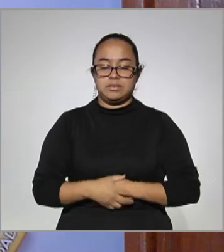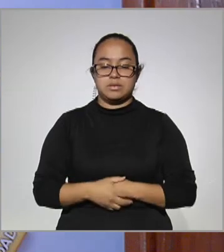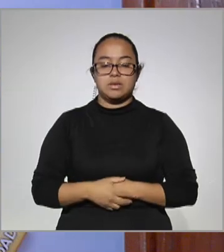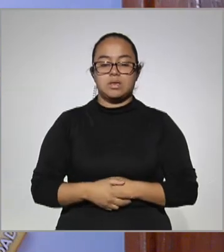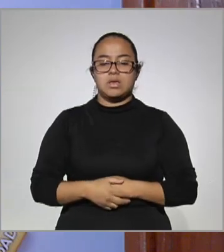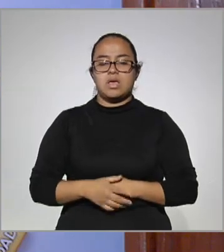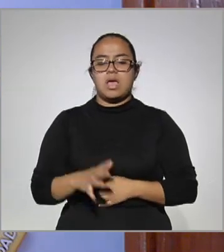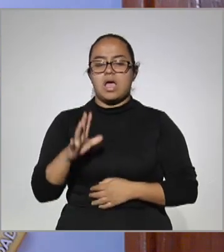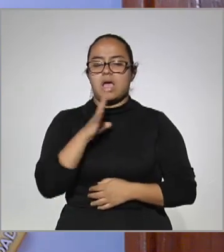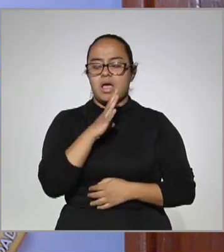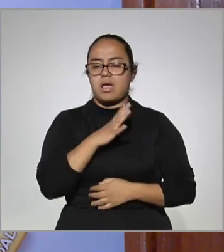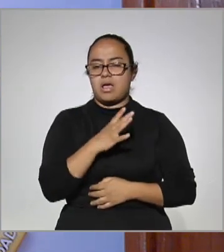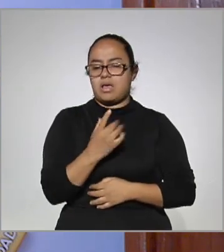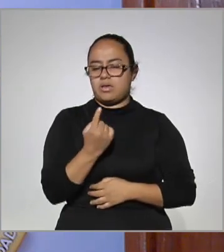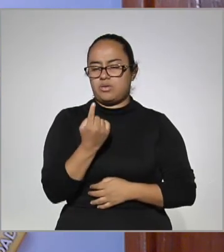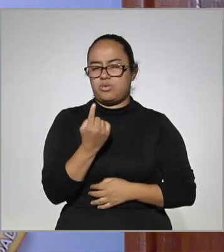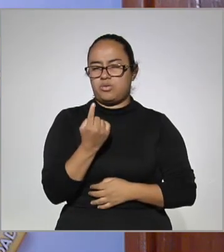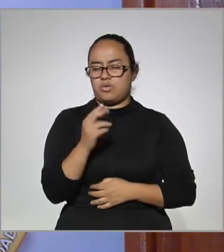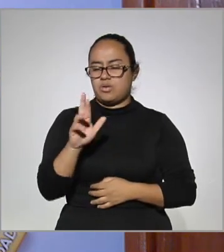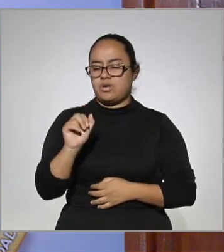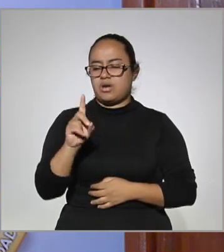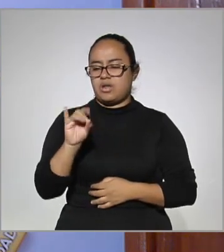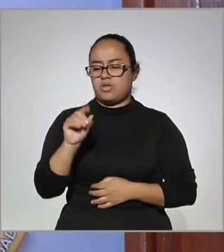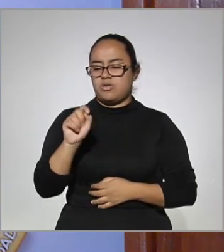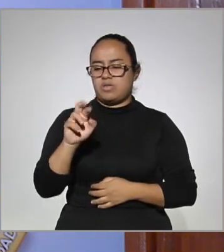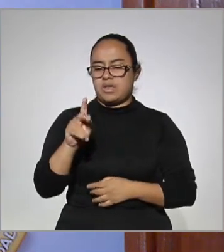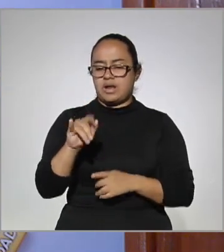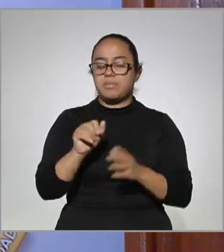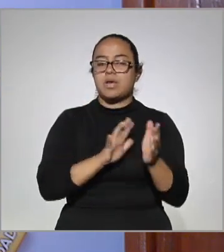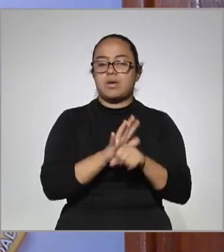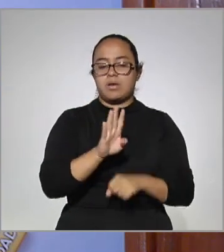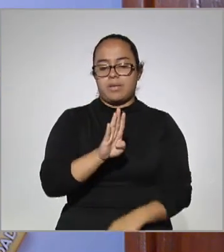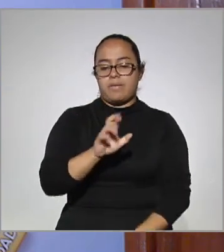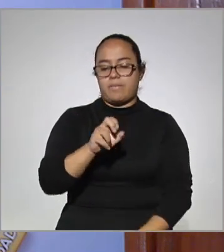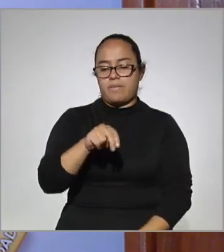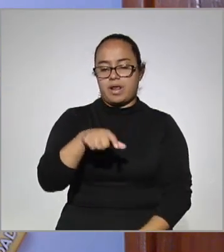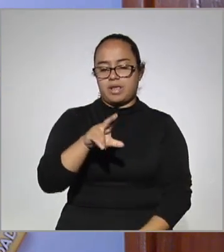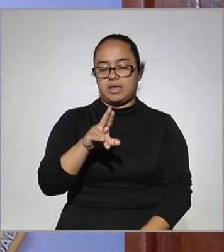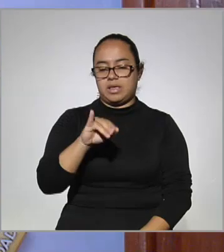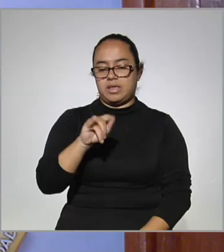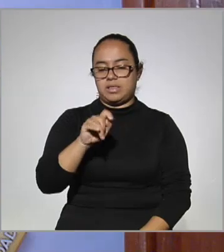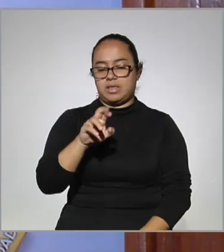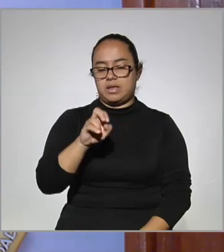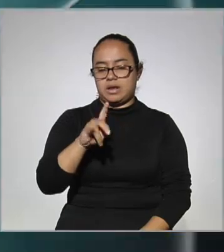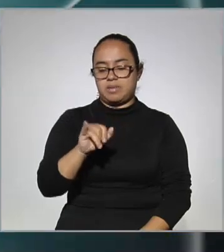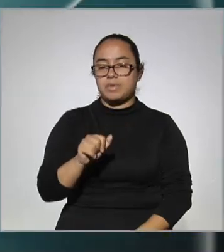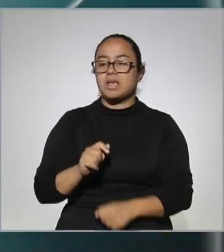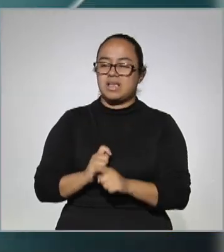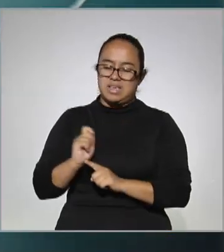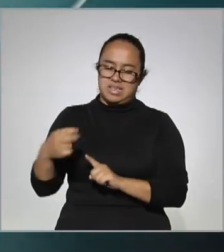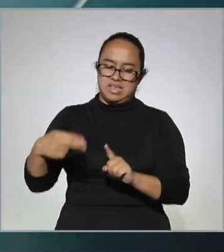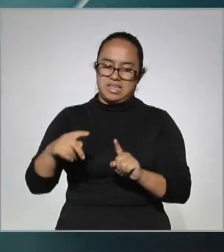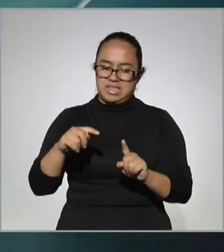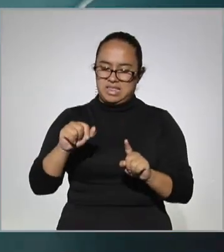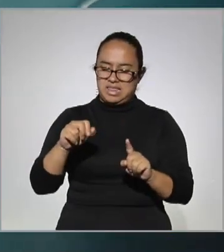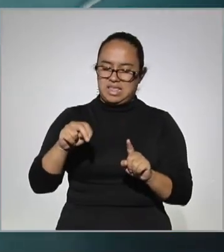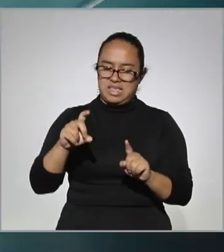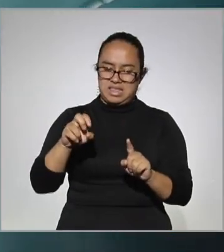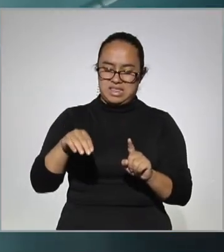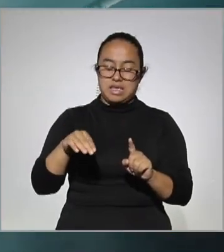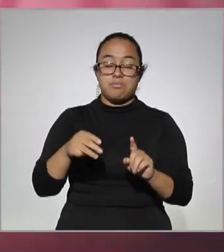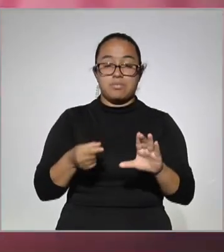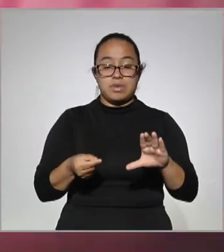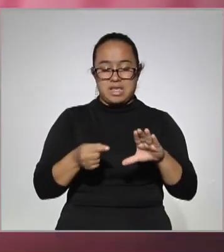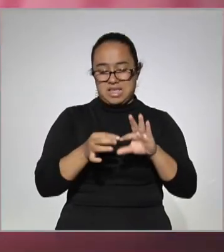modalidad de radioterapia que se llama braquiterapia. Se carga, nosotros llamamos tándem, una capsulita, por decirlo de alguna